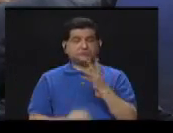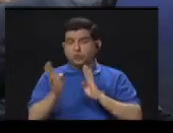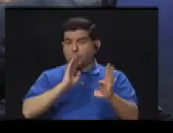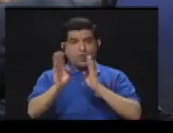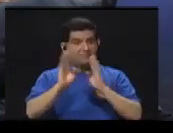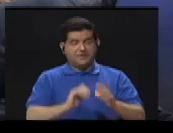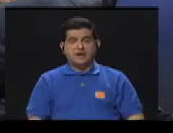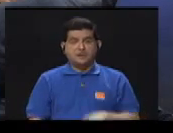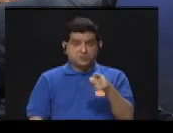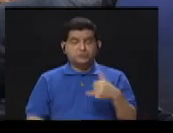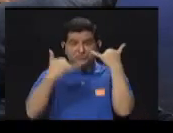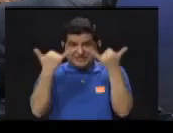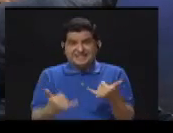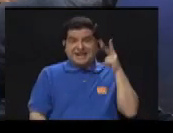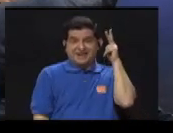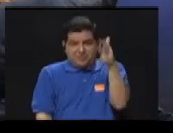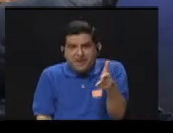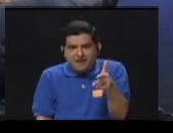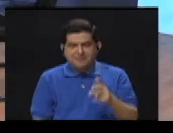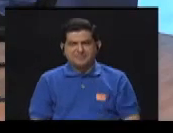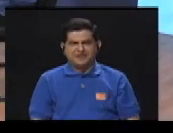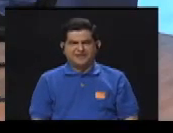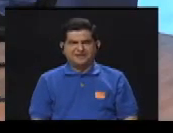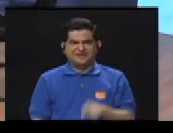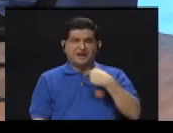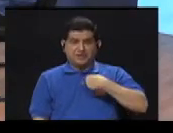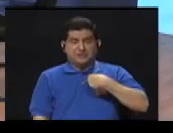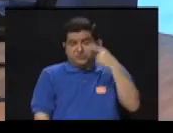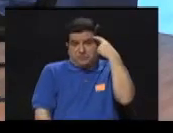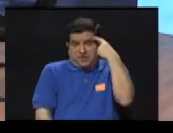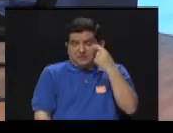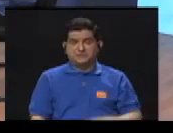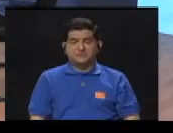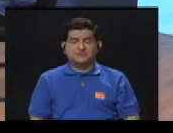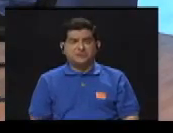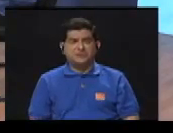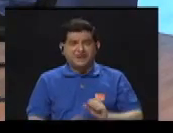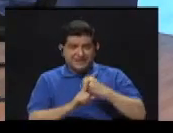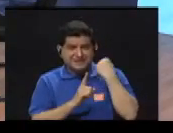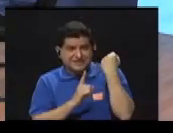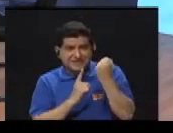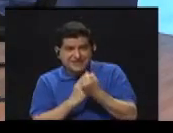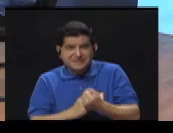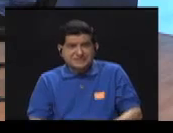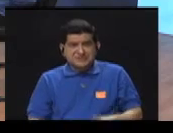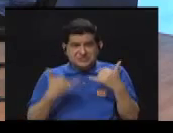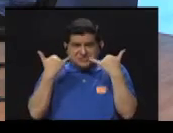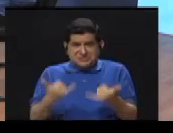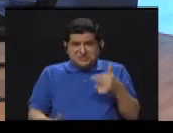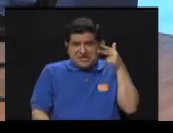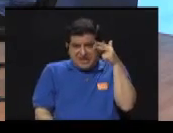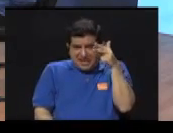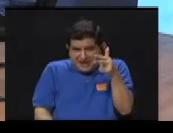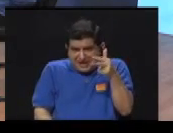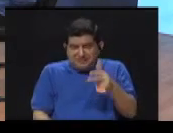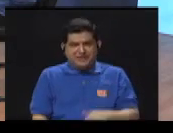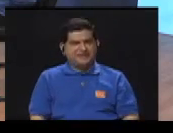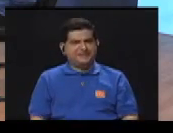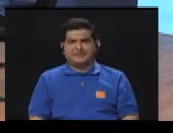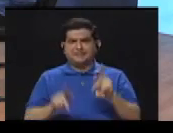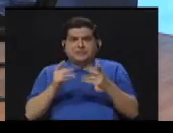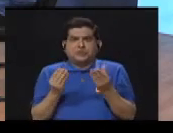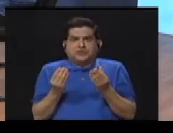queríamos hablar porque si usted llega, digamos, con cámaras, al menos es mi pensamiento, si usted llega con cámaras y todo un aparato ahí, un